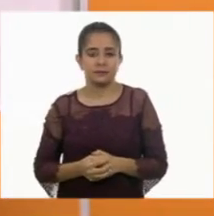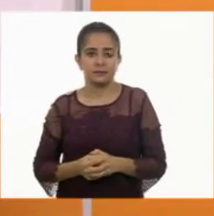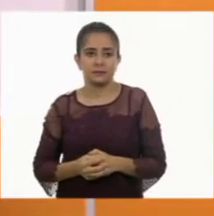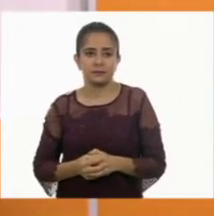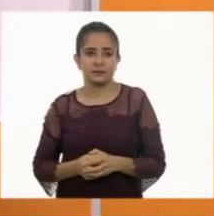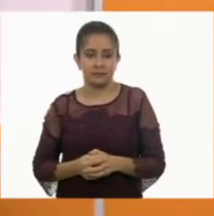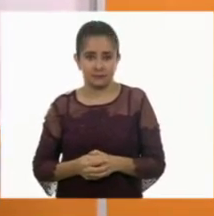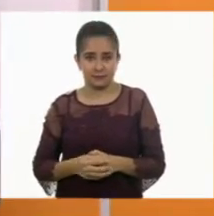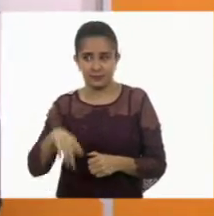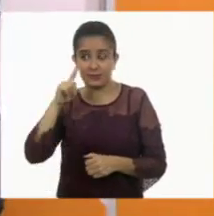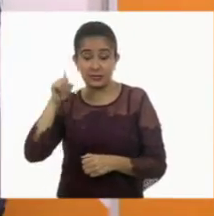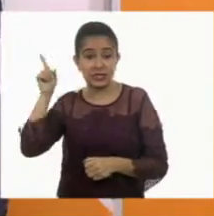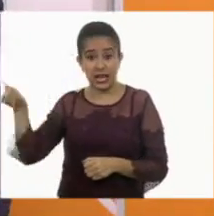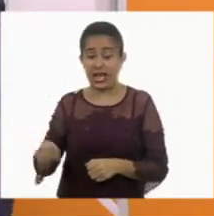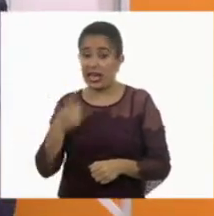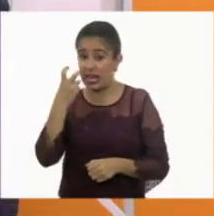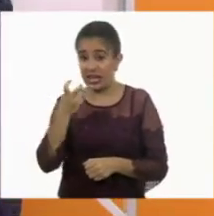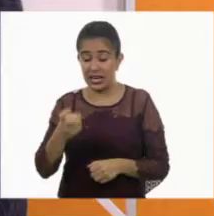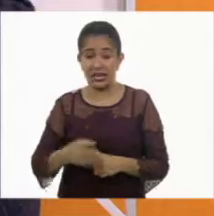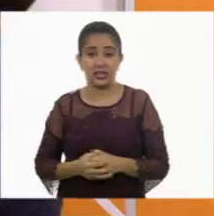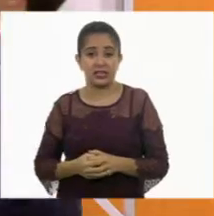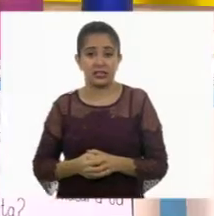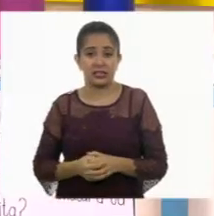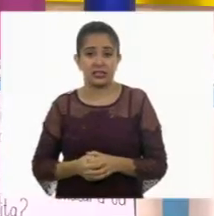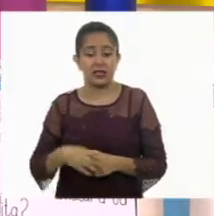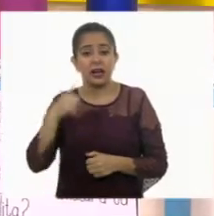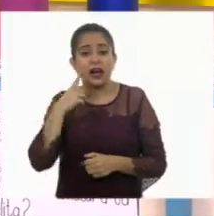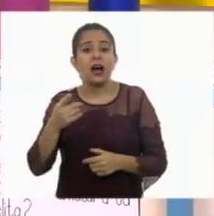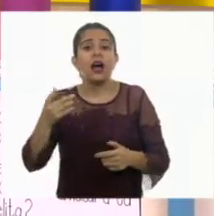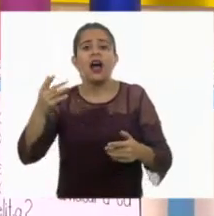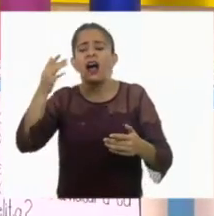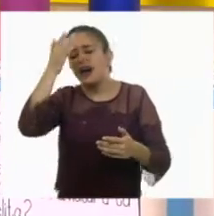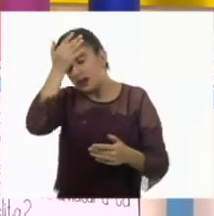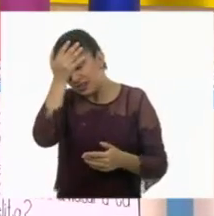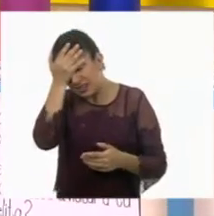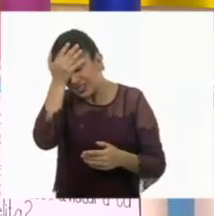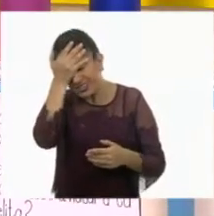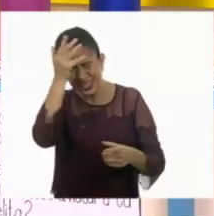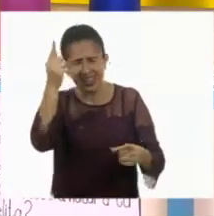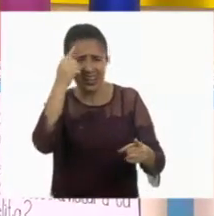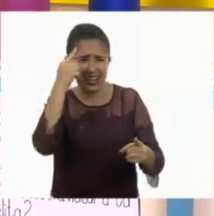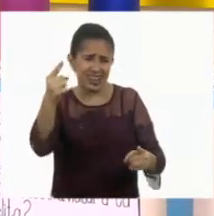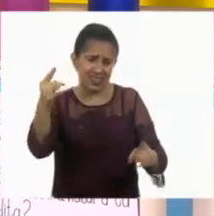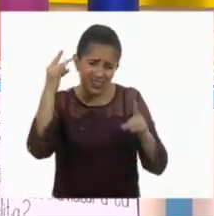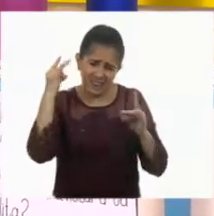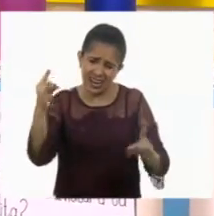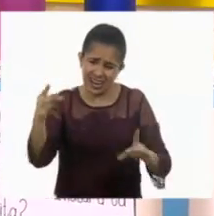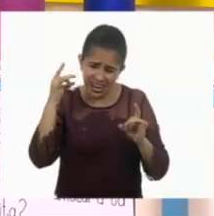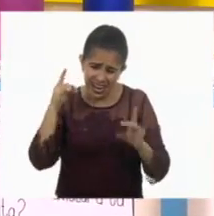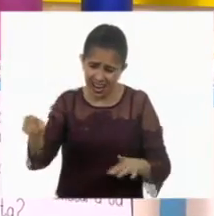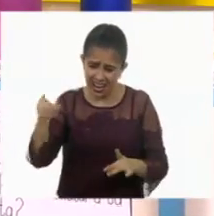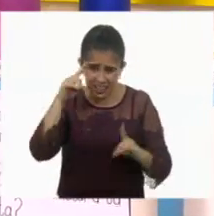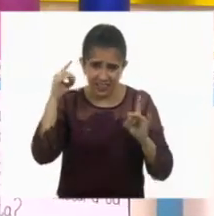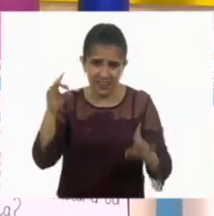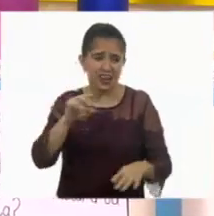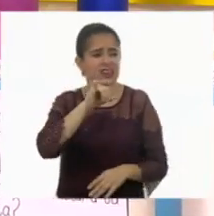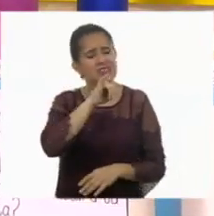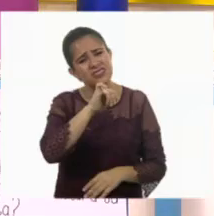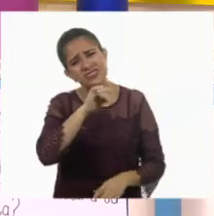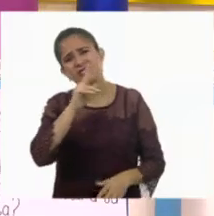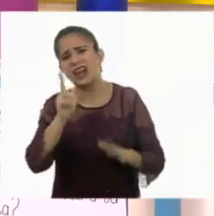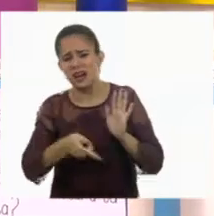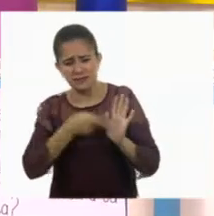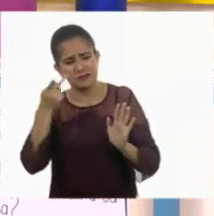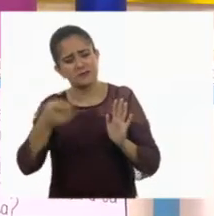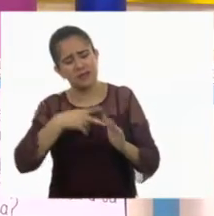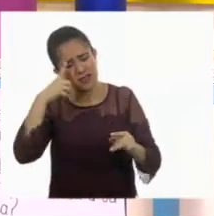Ay, esta te pasa mucho, muy seguido, Eric. Así, ay, ¿cómo te duele la cabeza? Sí, me duele muchas veces.